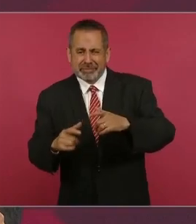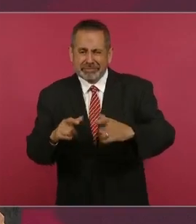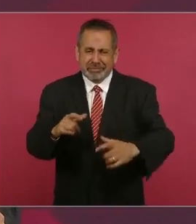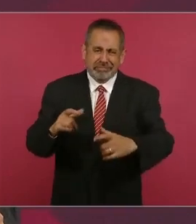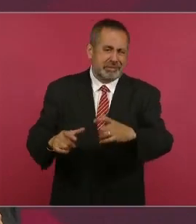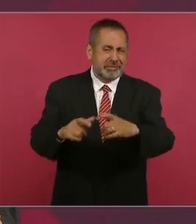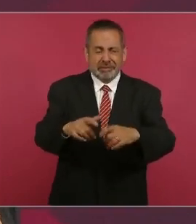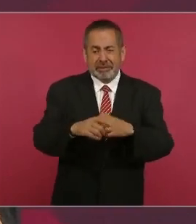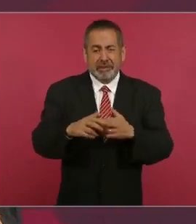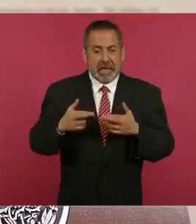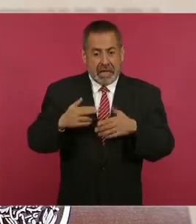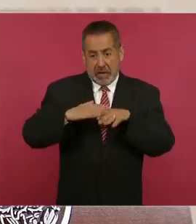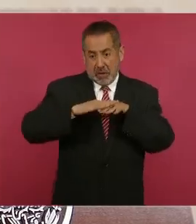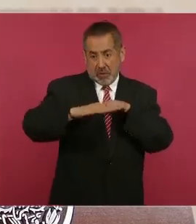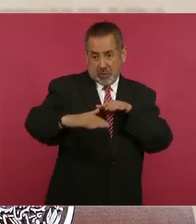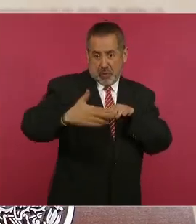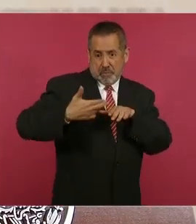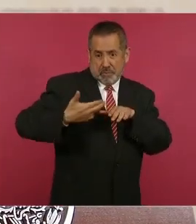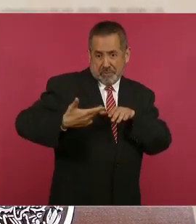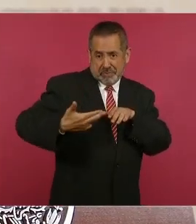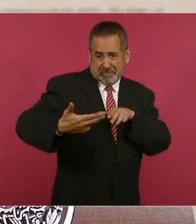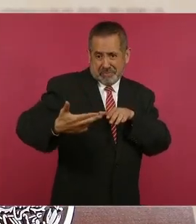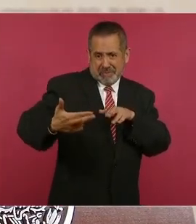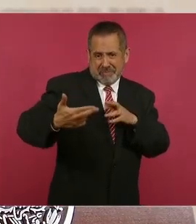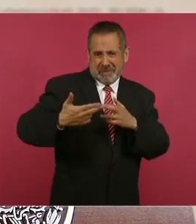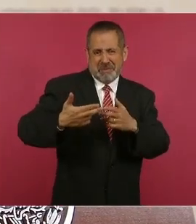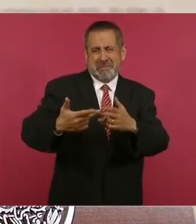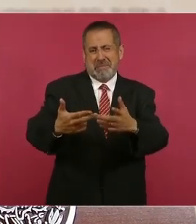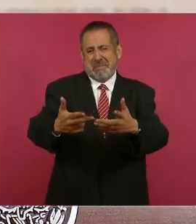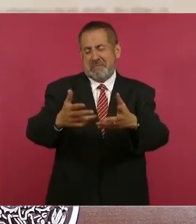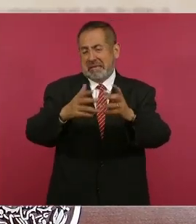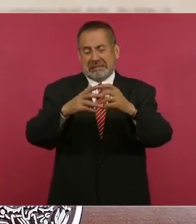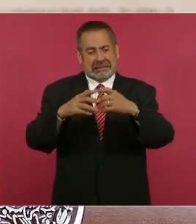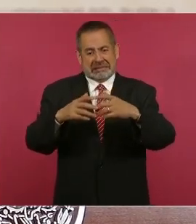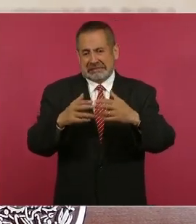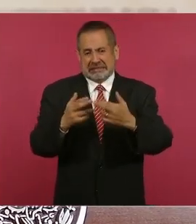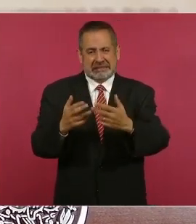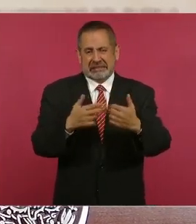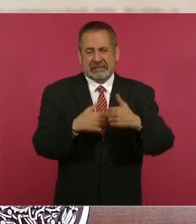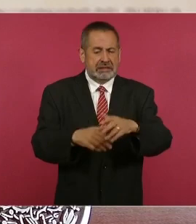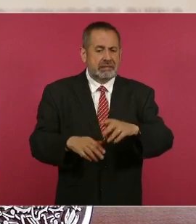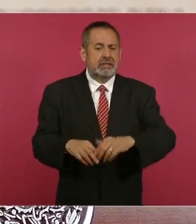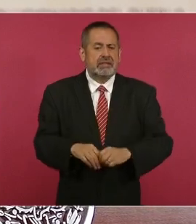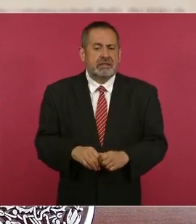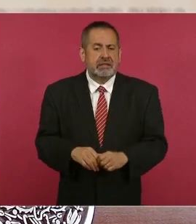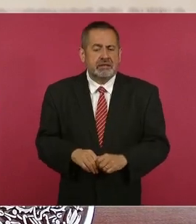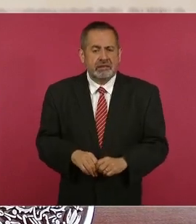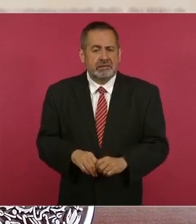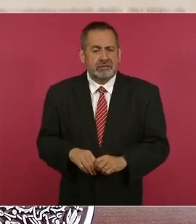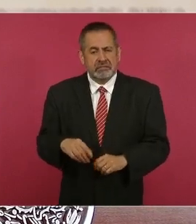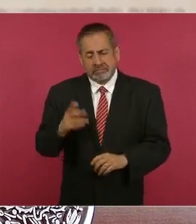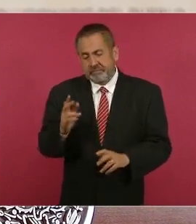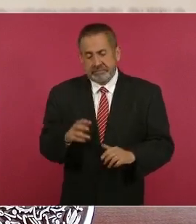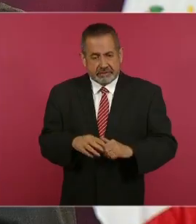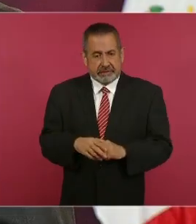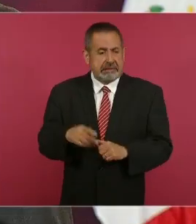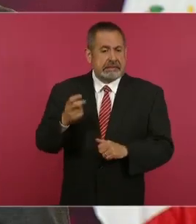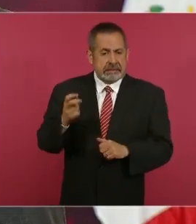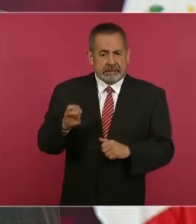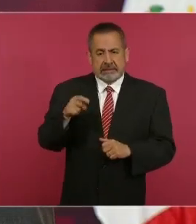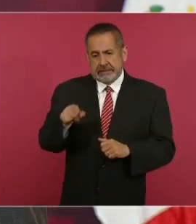la carretera en varias partes, y pues por